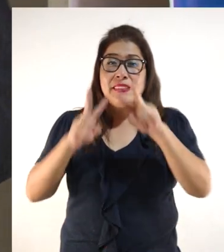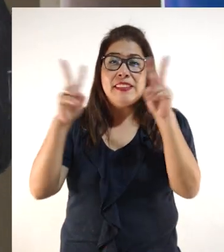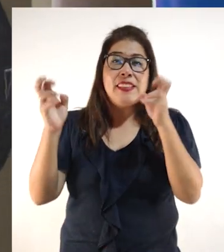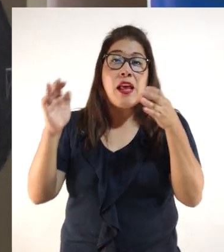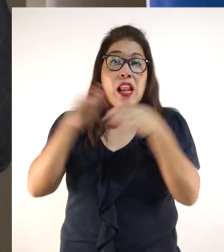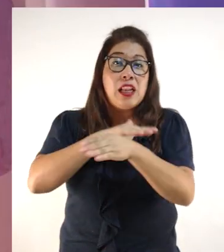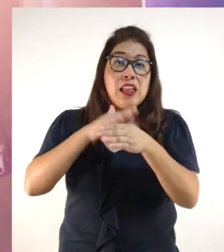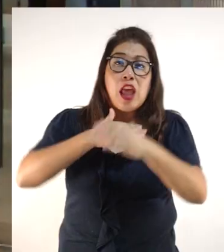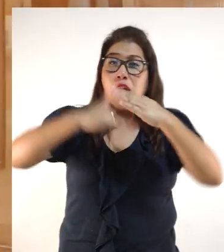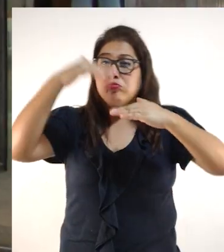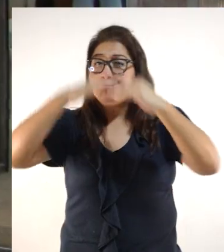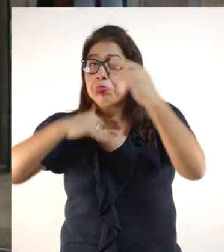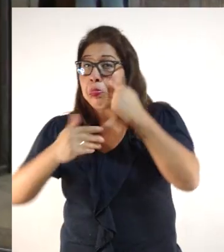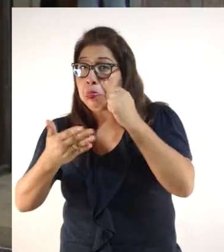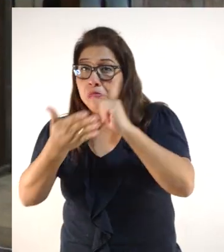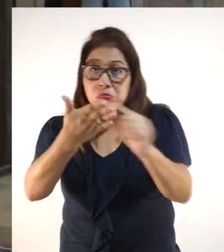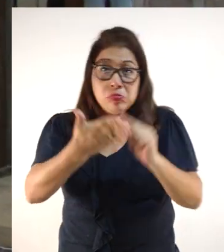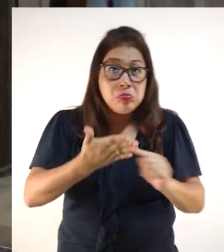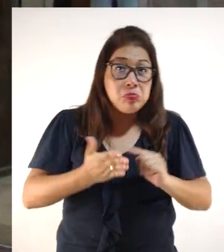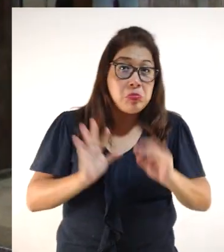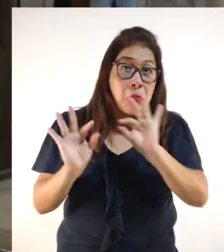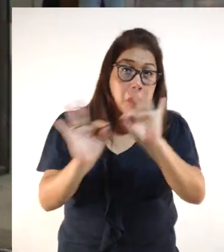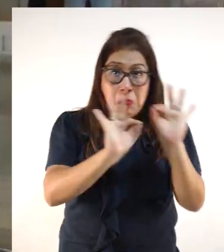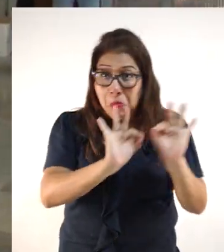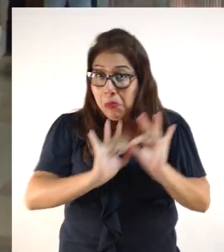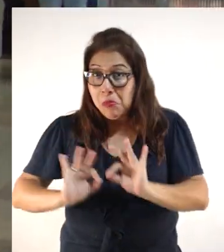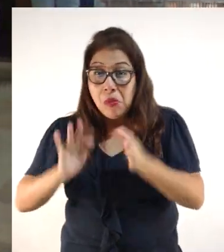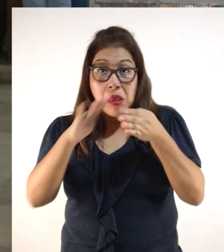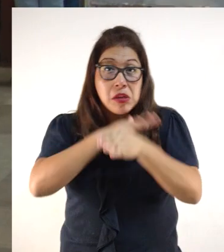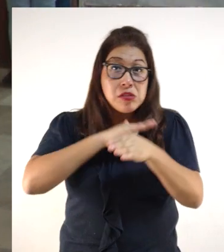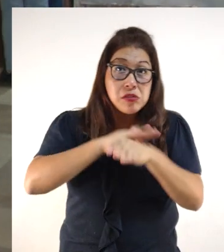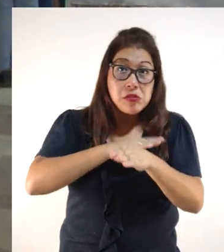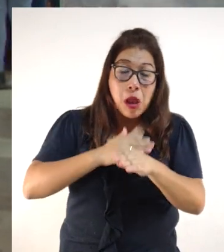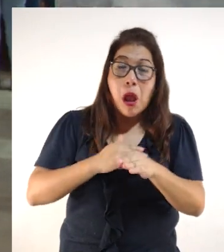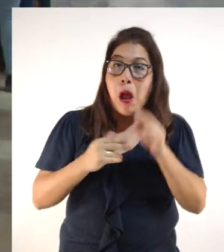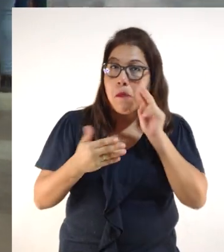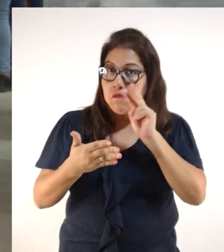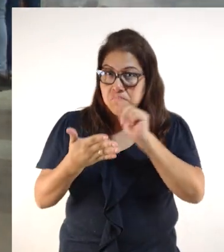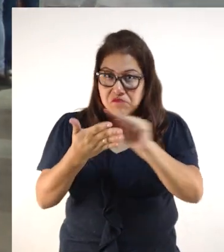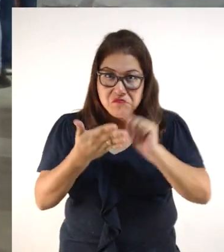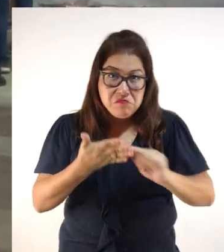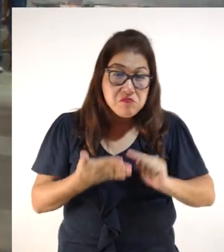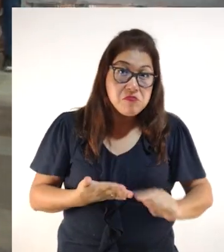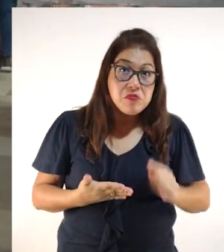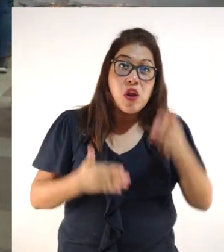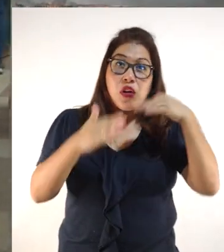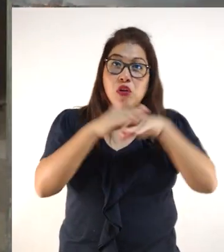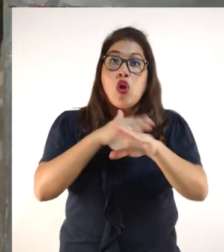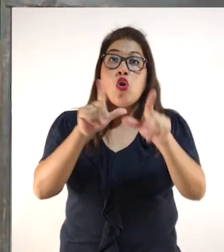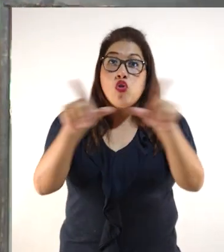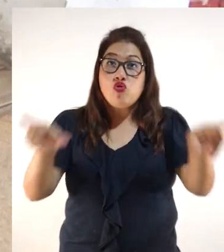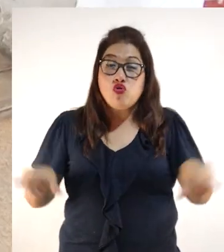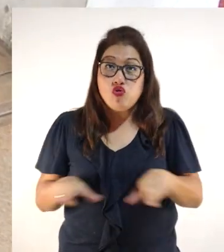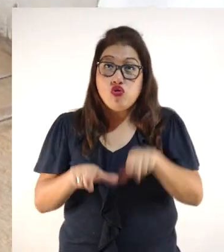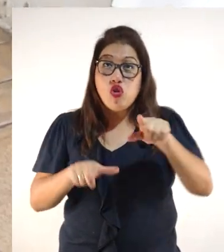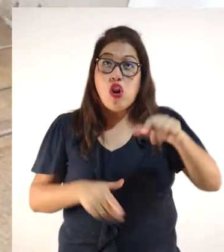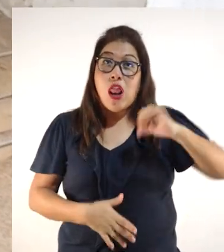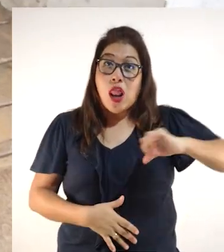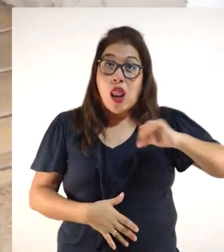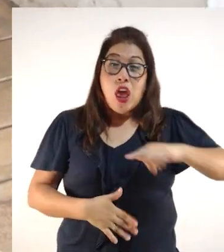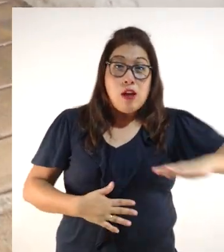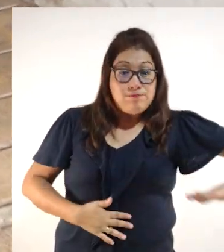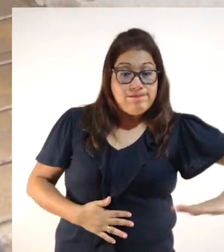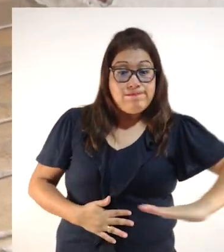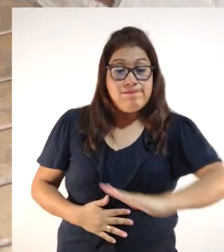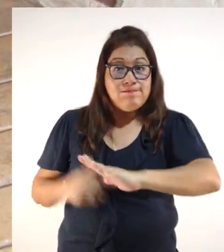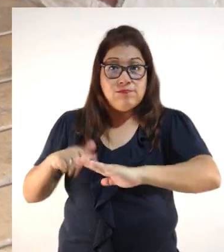El eje de accesibilidad del medio físico está verificando las condiciones de accesibilidad en primera instancia del ingreso del gobierno regional. La